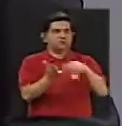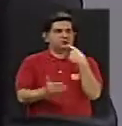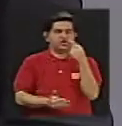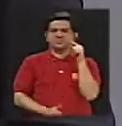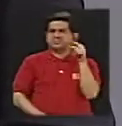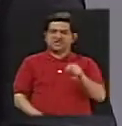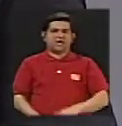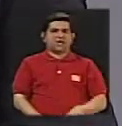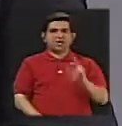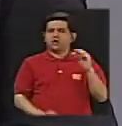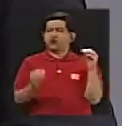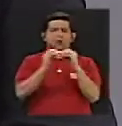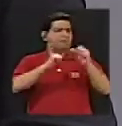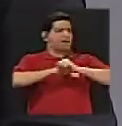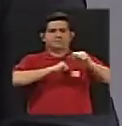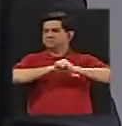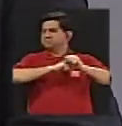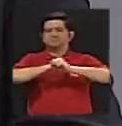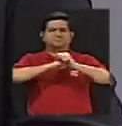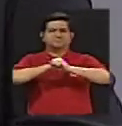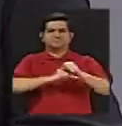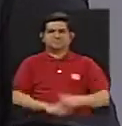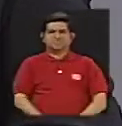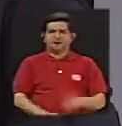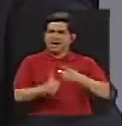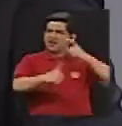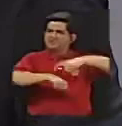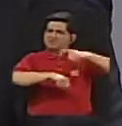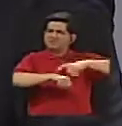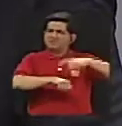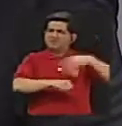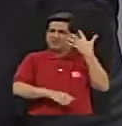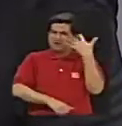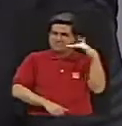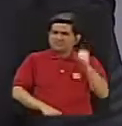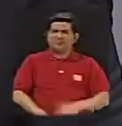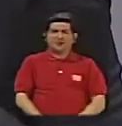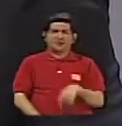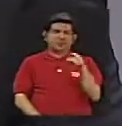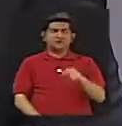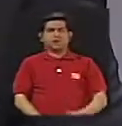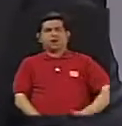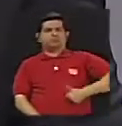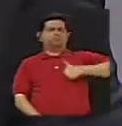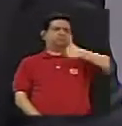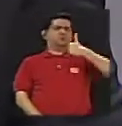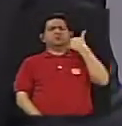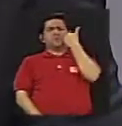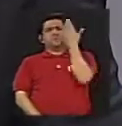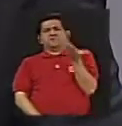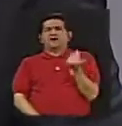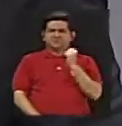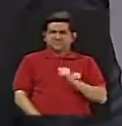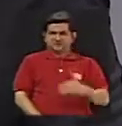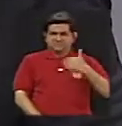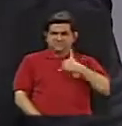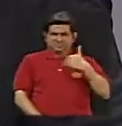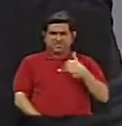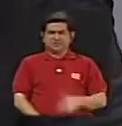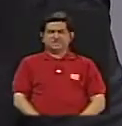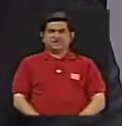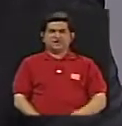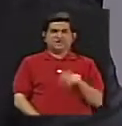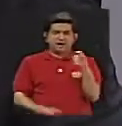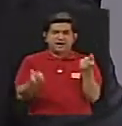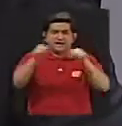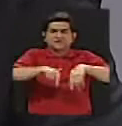hacer más proselitismo, lo que en principio podría parecer como, bueno, un triunfo fácil del contendiente,